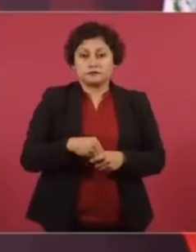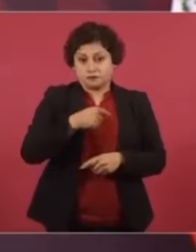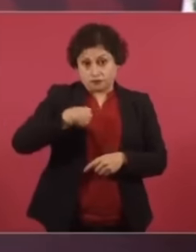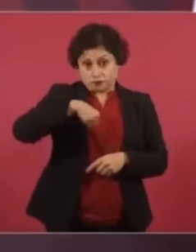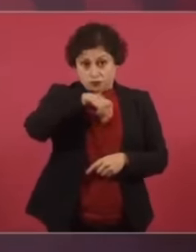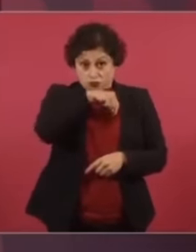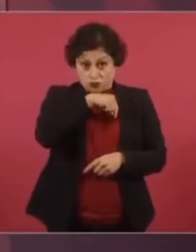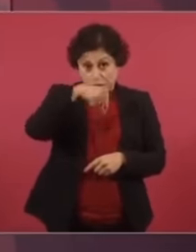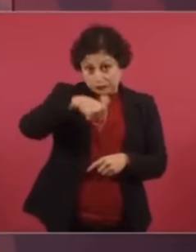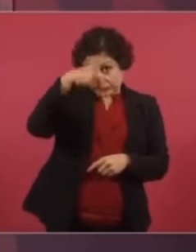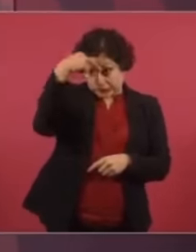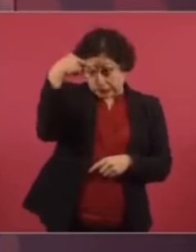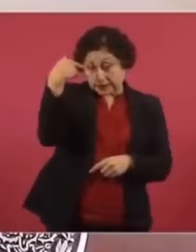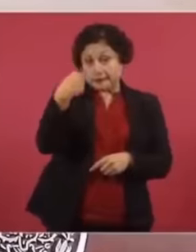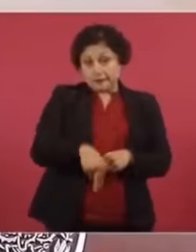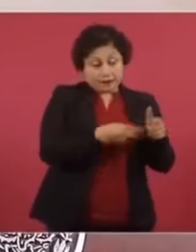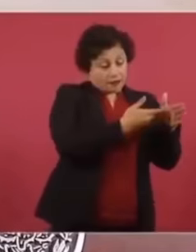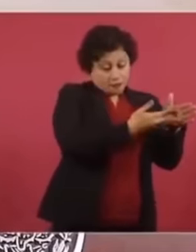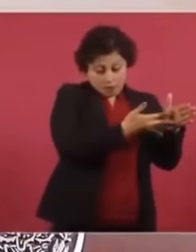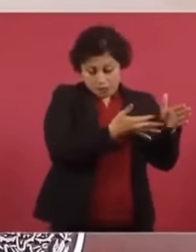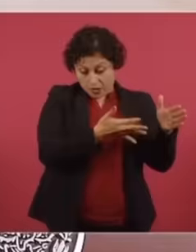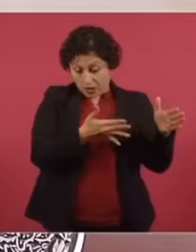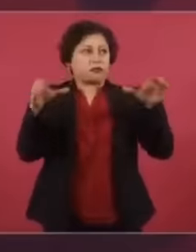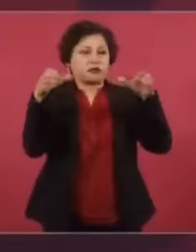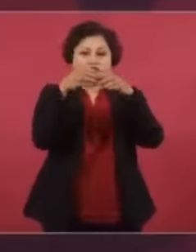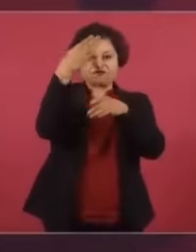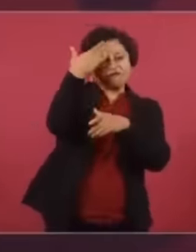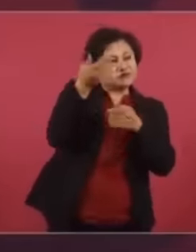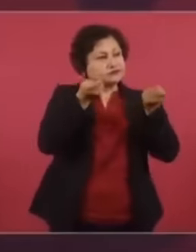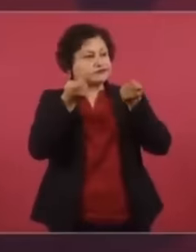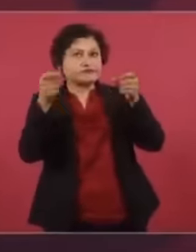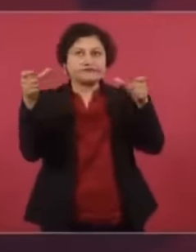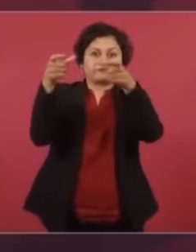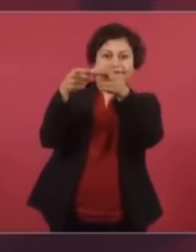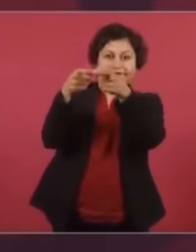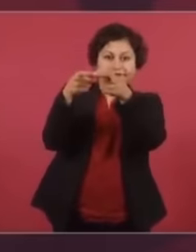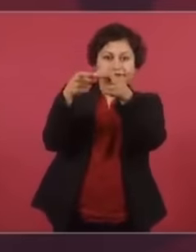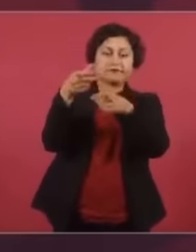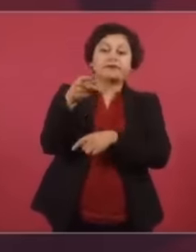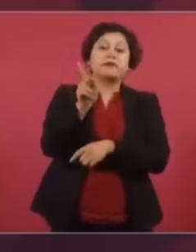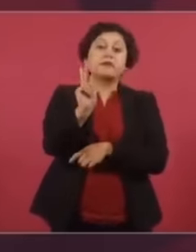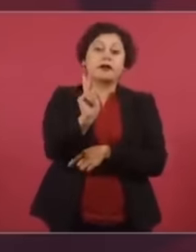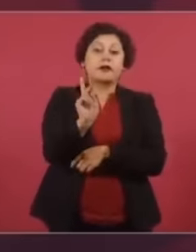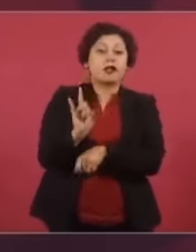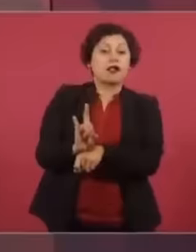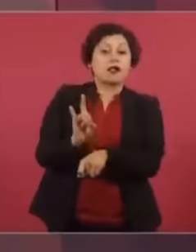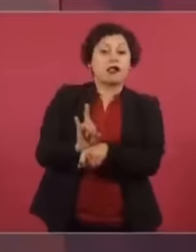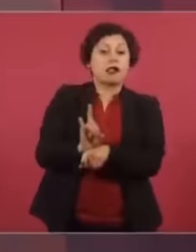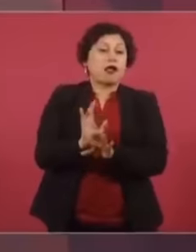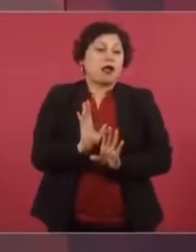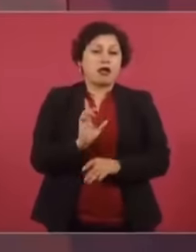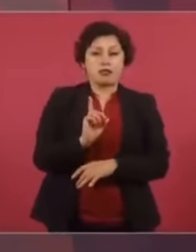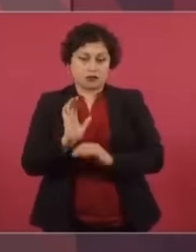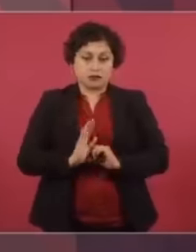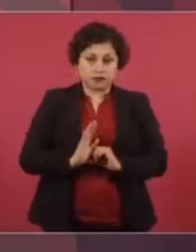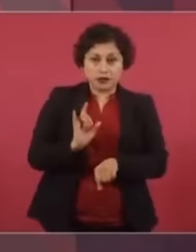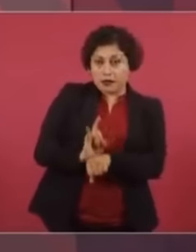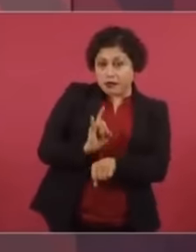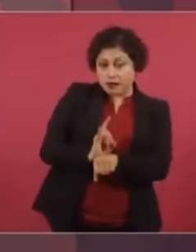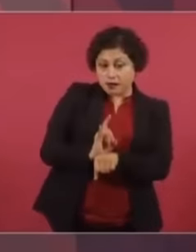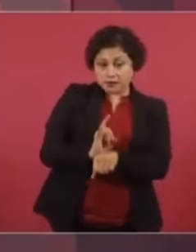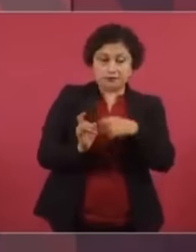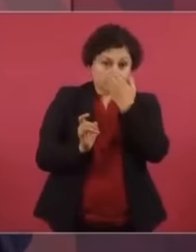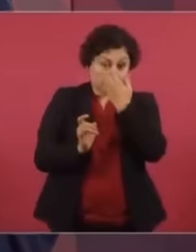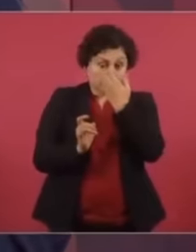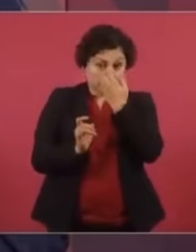padecido en México durante mucho tiempo ha sido el dominio de una oligarquía con fachada de democracia. Es una simulación, porque